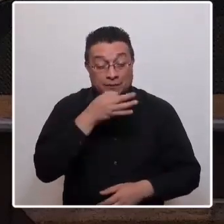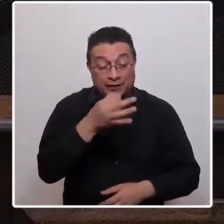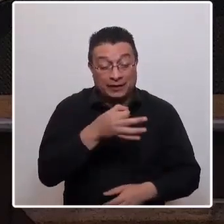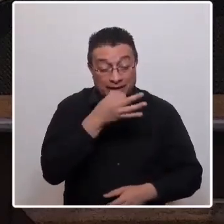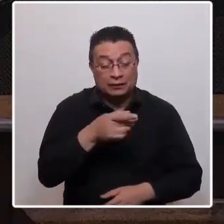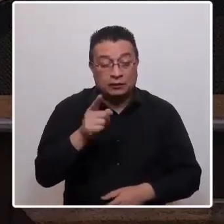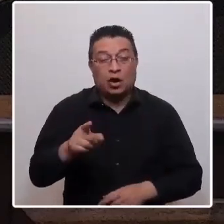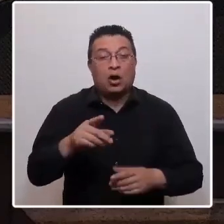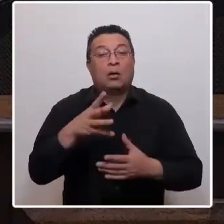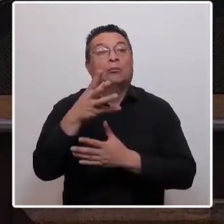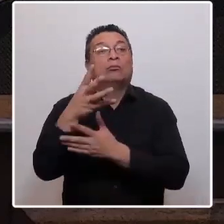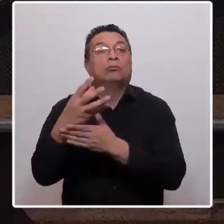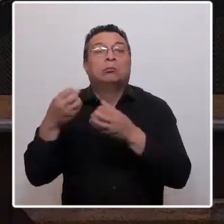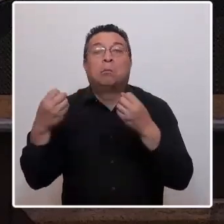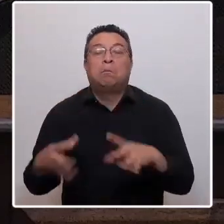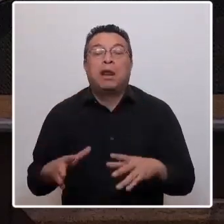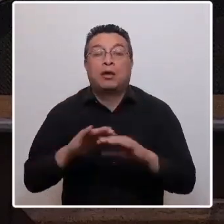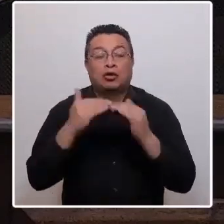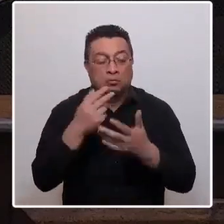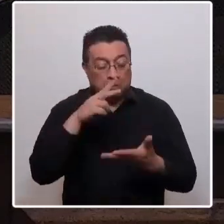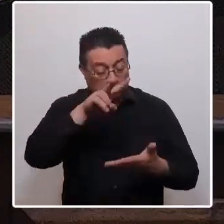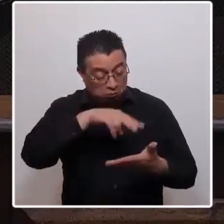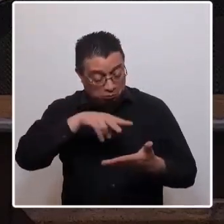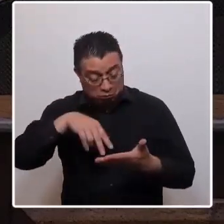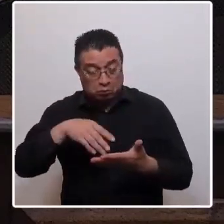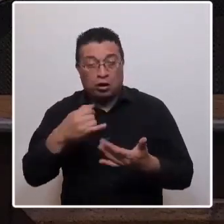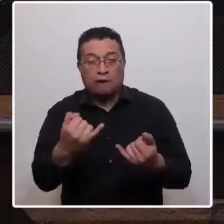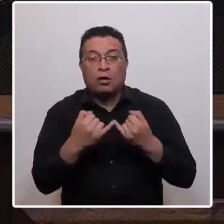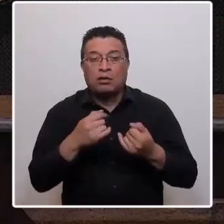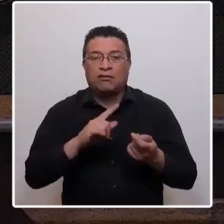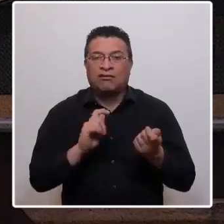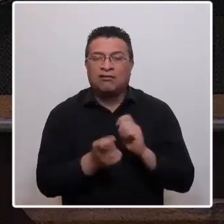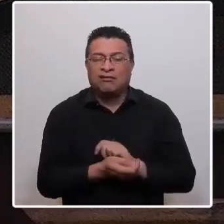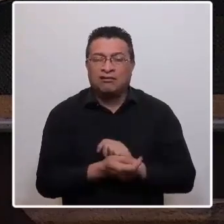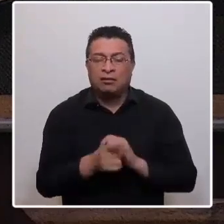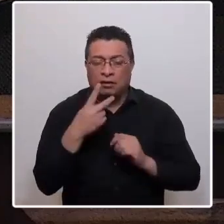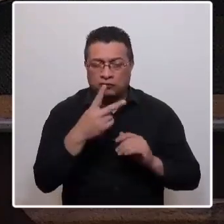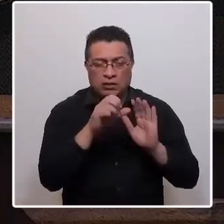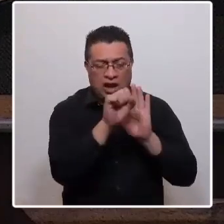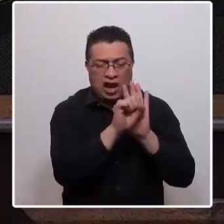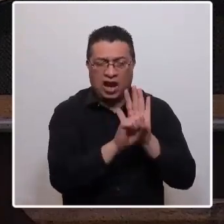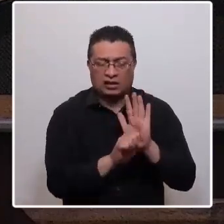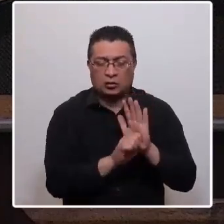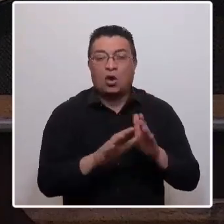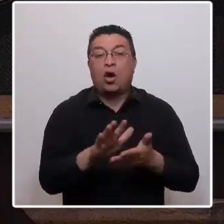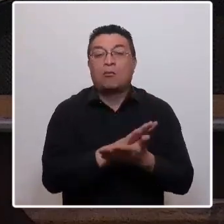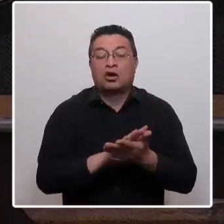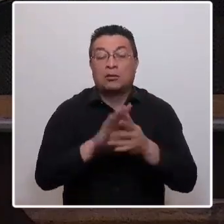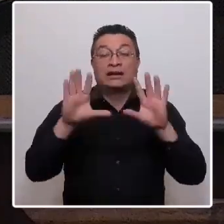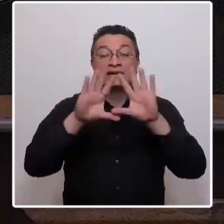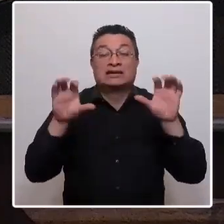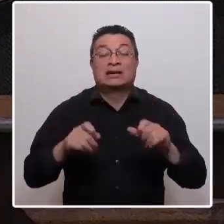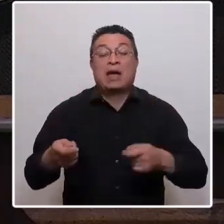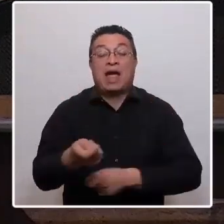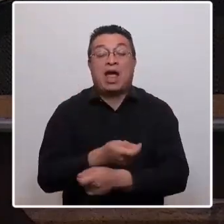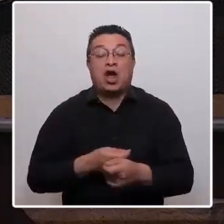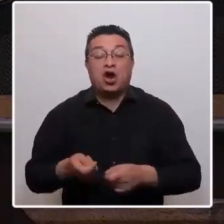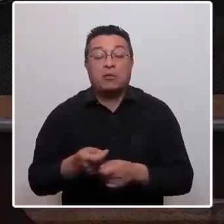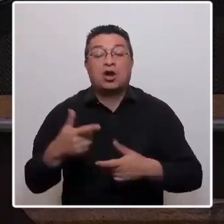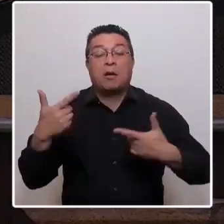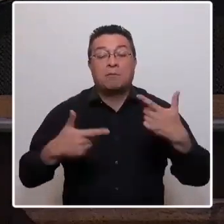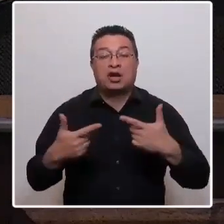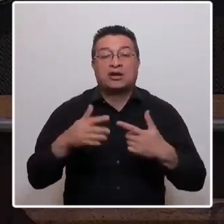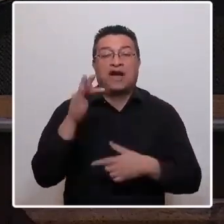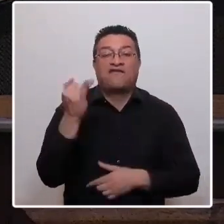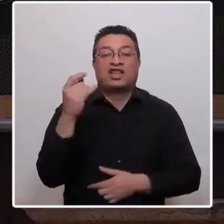viene abajo cuando uno lee el informe. Y analicemos algunos de sus artículos. Por ejemplo, el sistema económico y política fiscal.